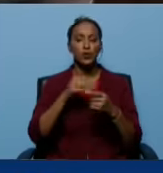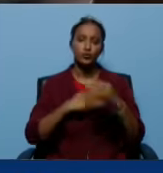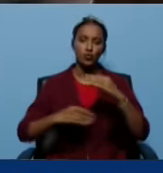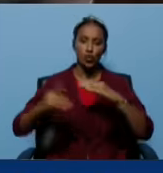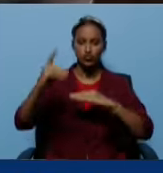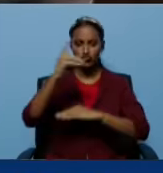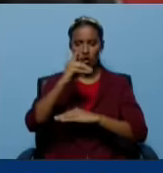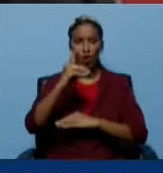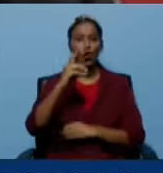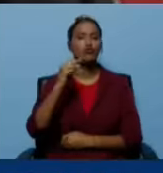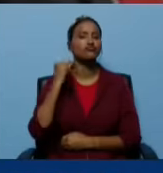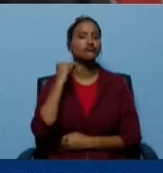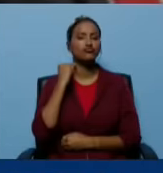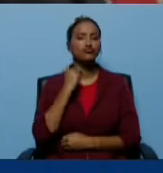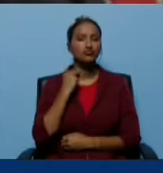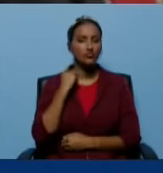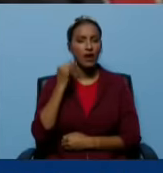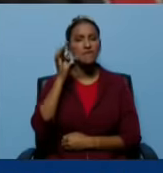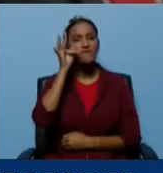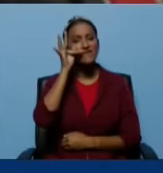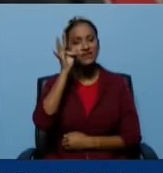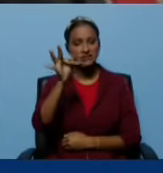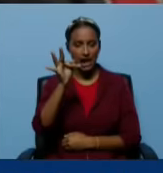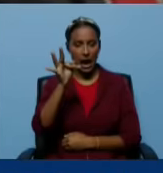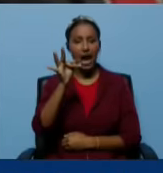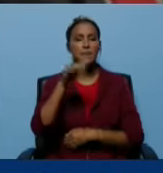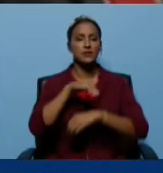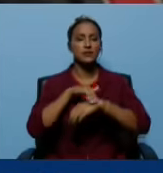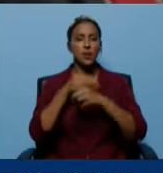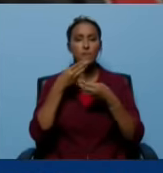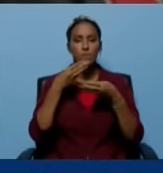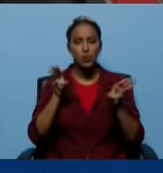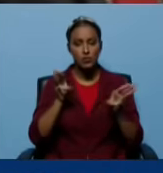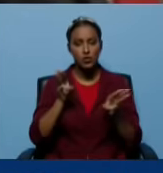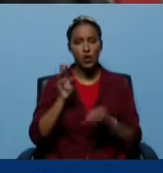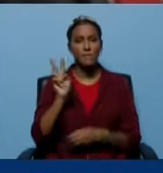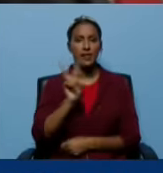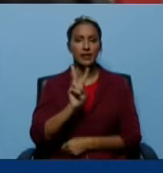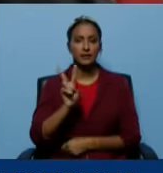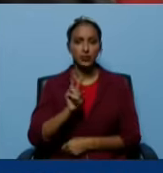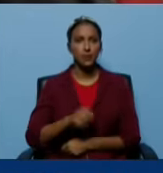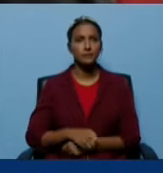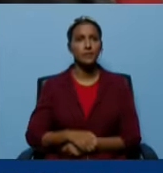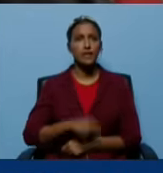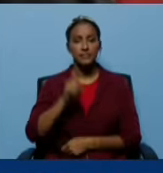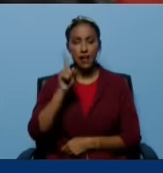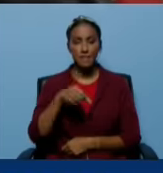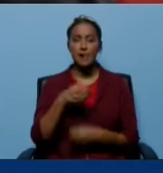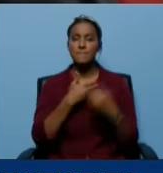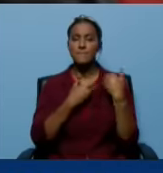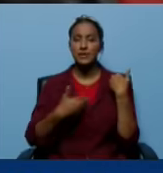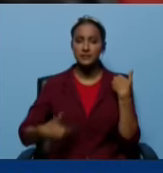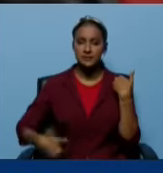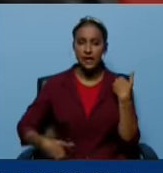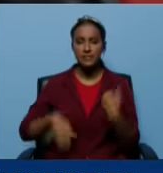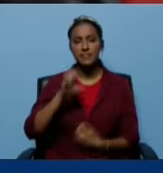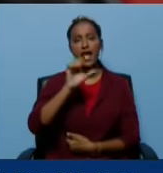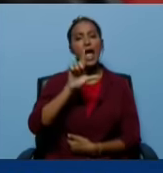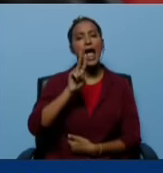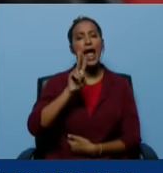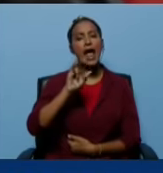fiscal general de la República. Doctor Elvis Amoroso, presidente del Consejo